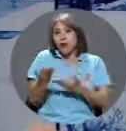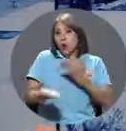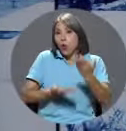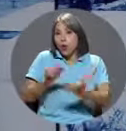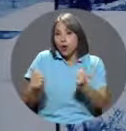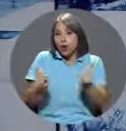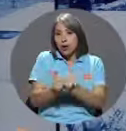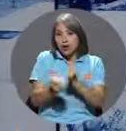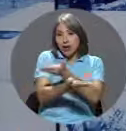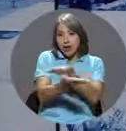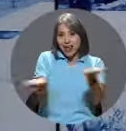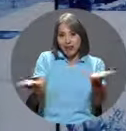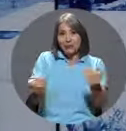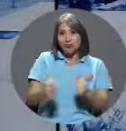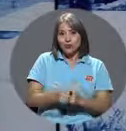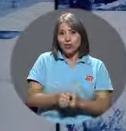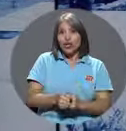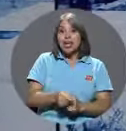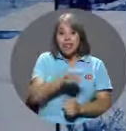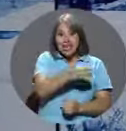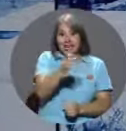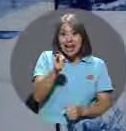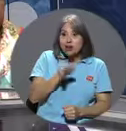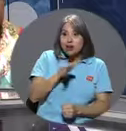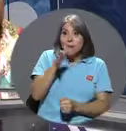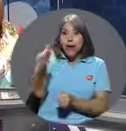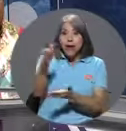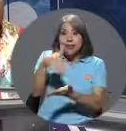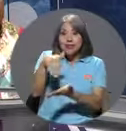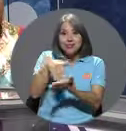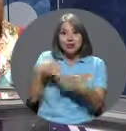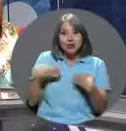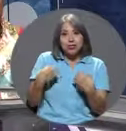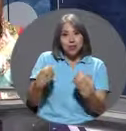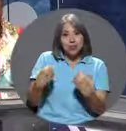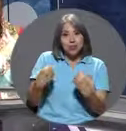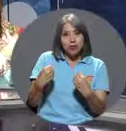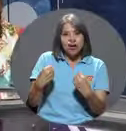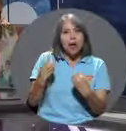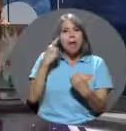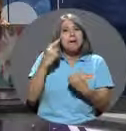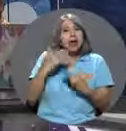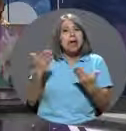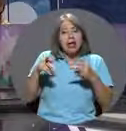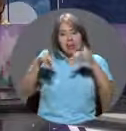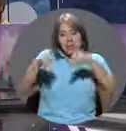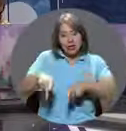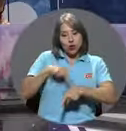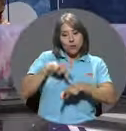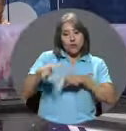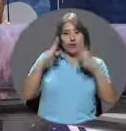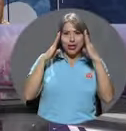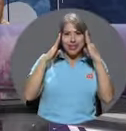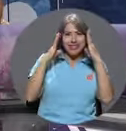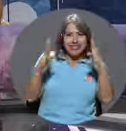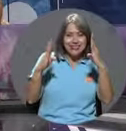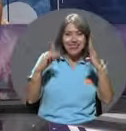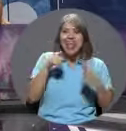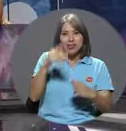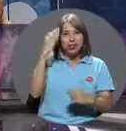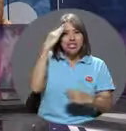colaborar con ellos y llevarlos a los centros de salud a que sean atendidos por personas profesionales que